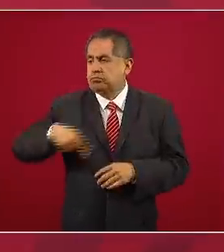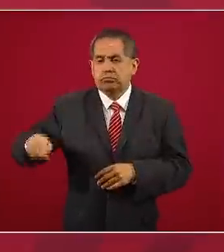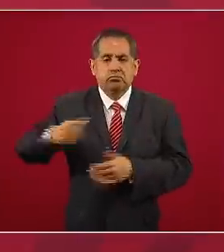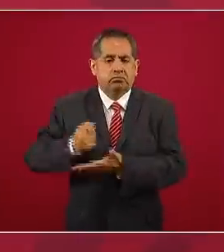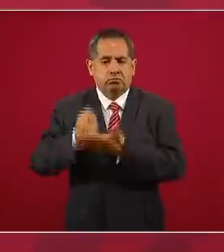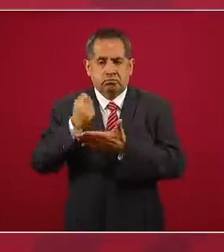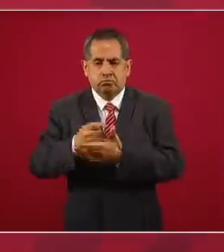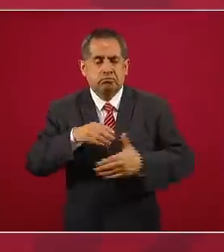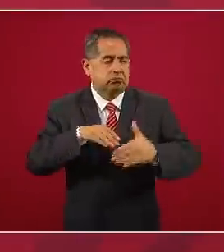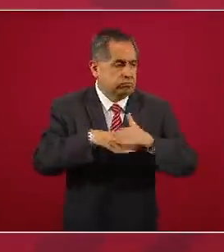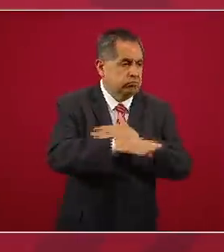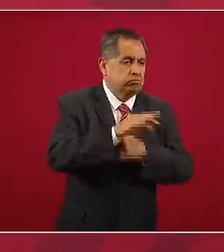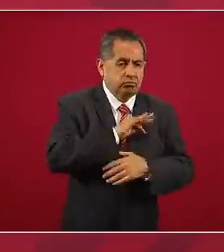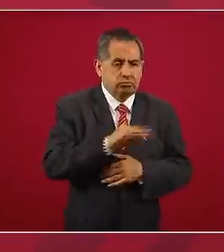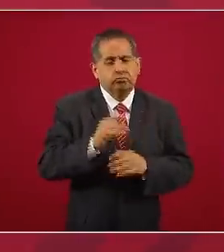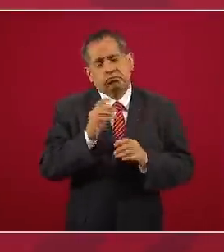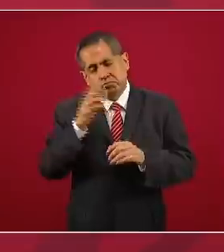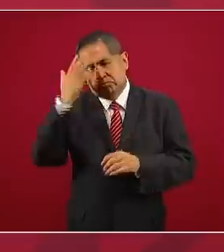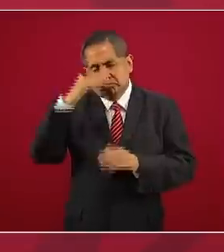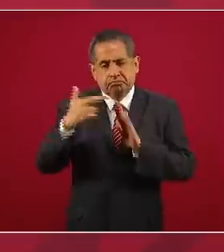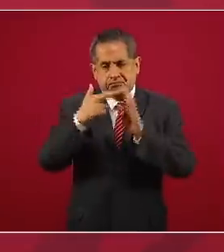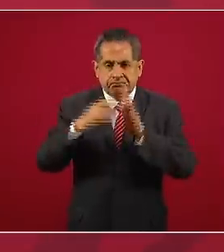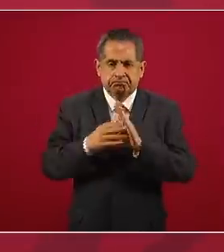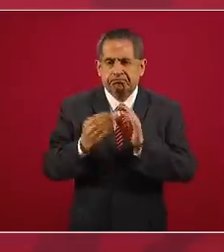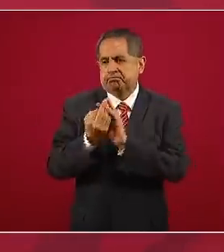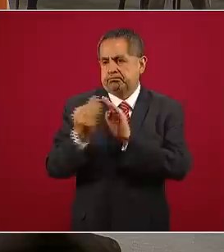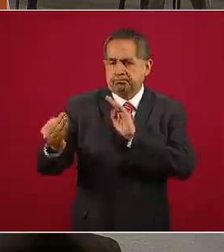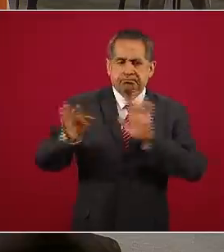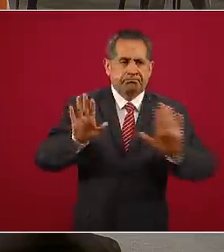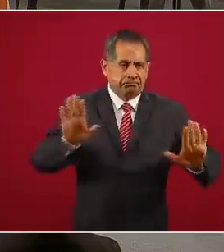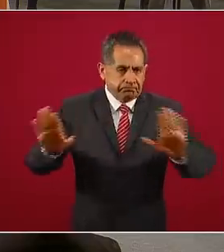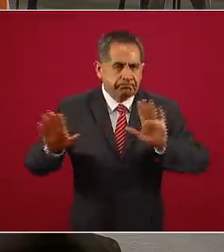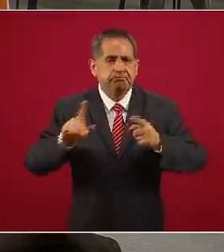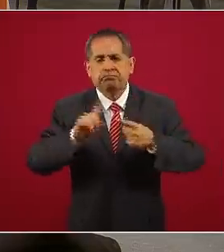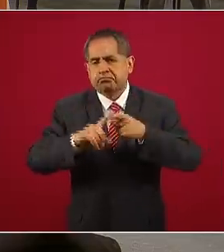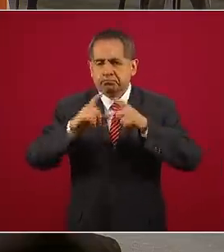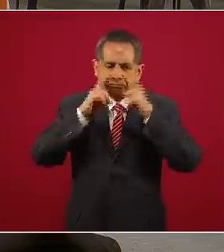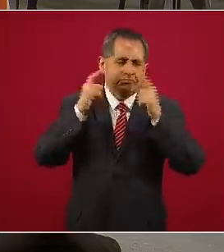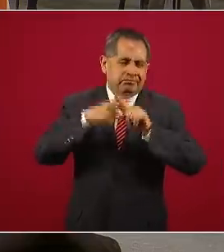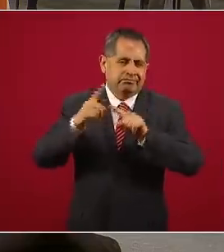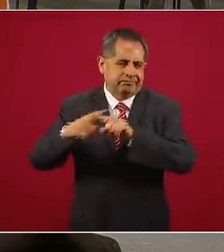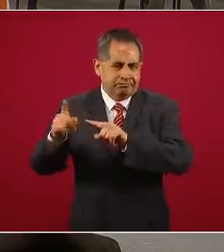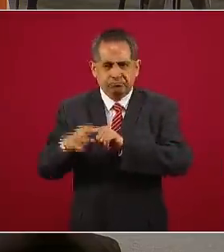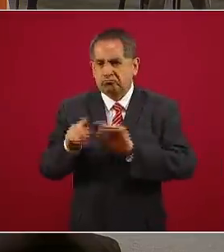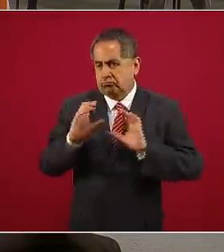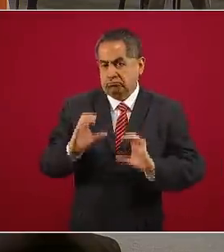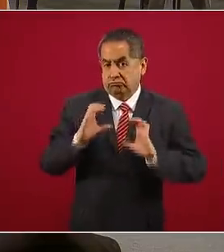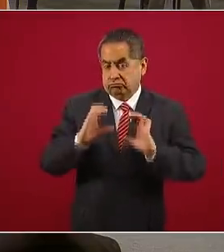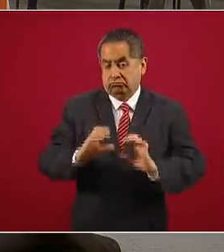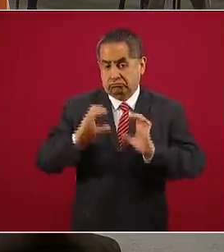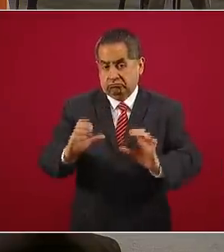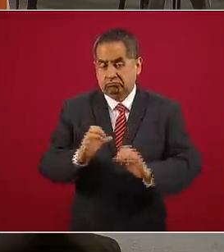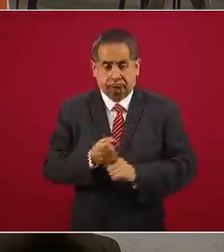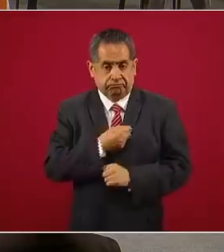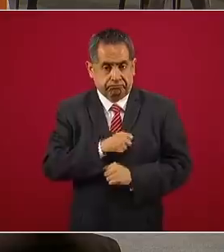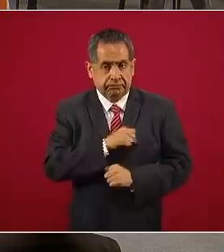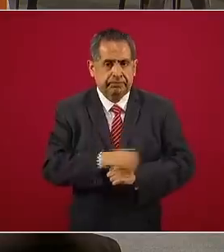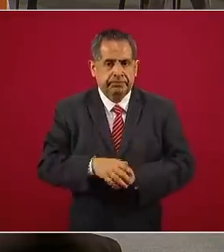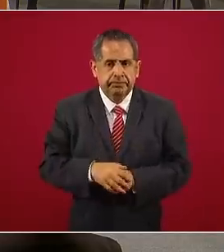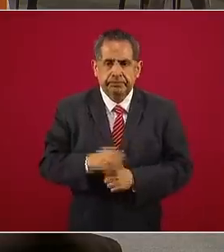supuesto tomando todas las medidas de precaución que marcan los semáforos y hemos agregado una acción más